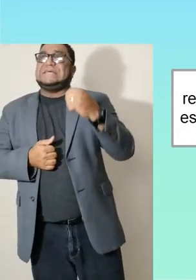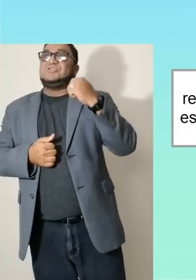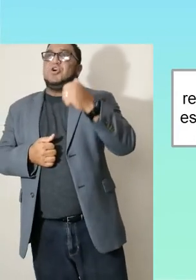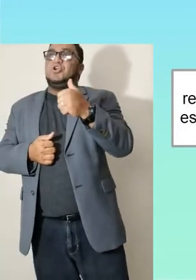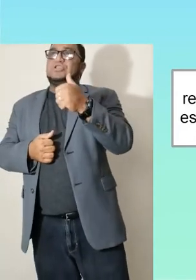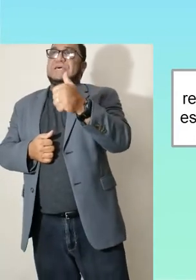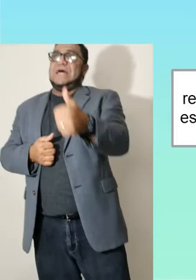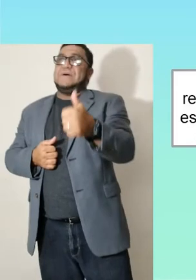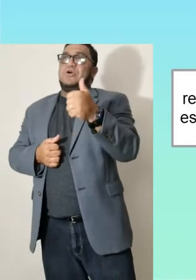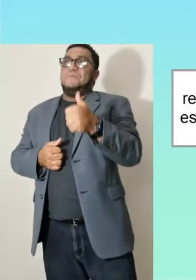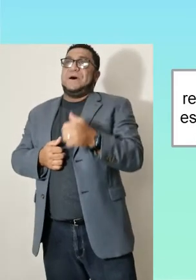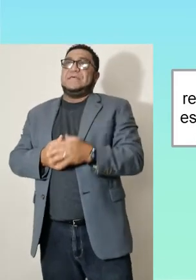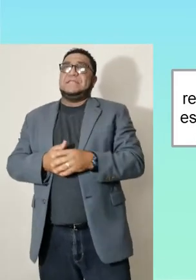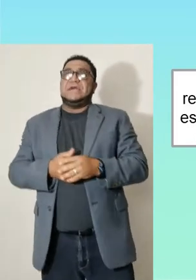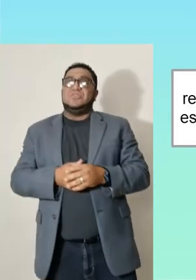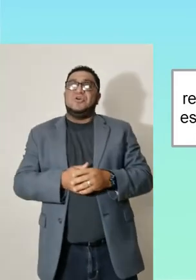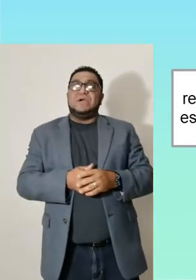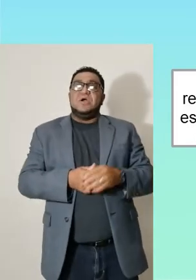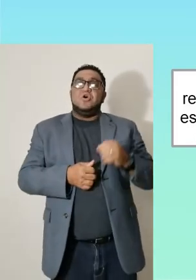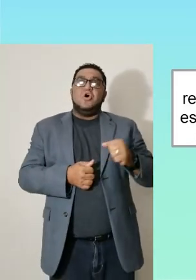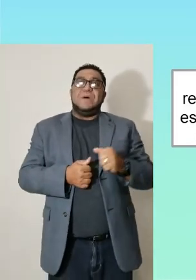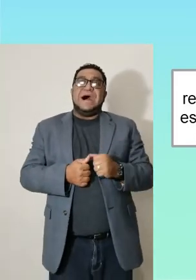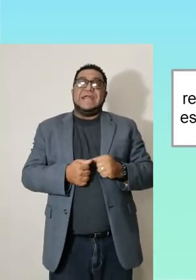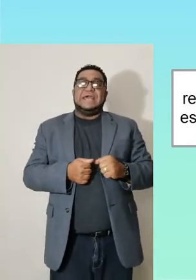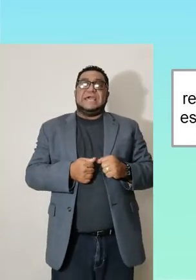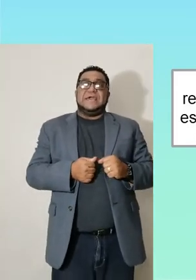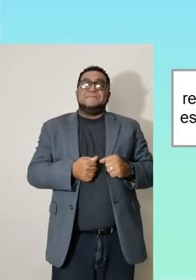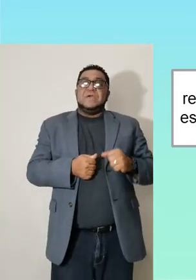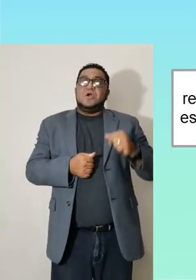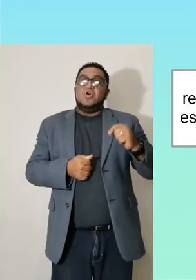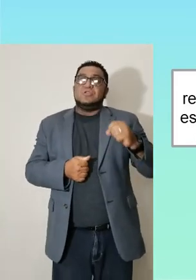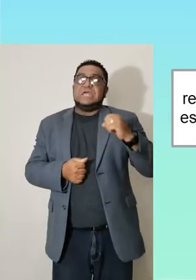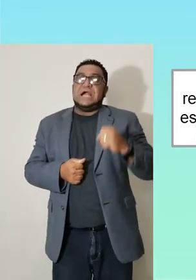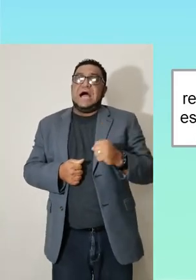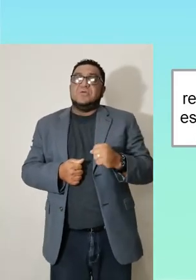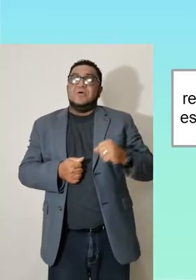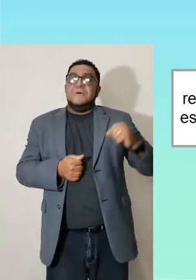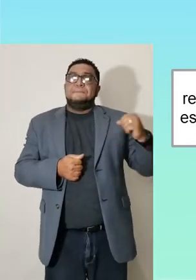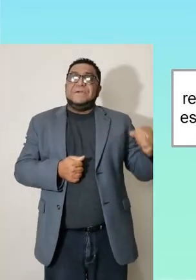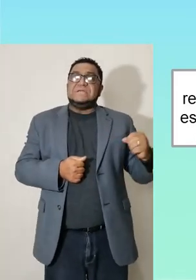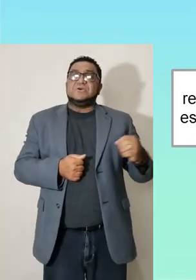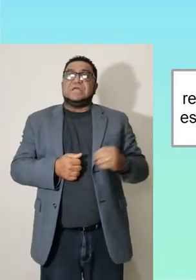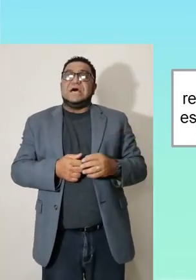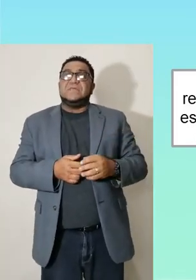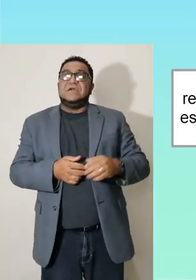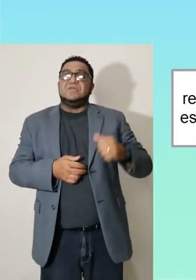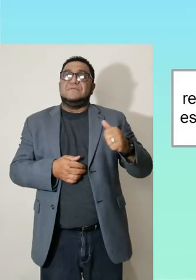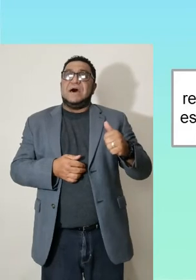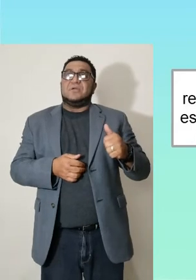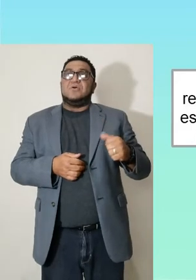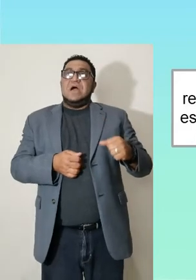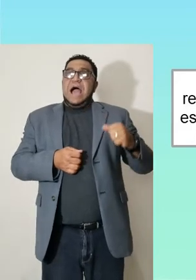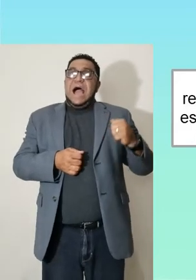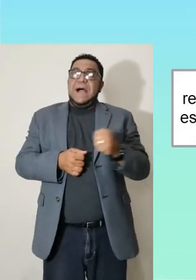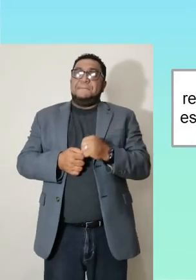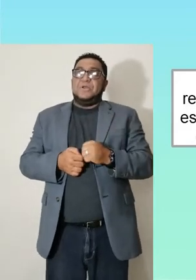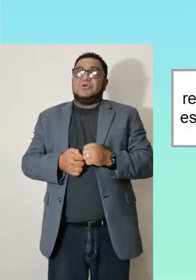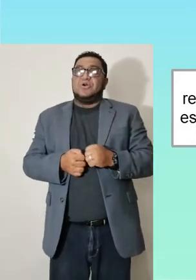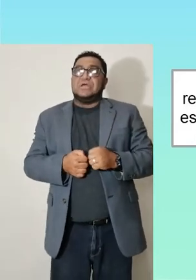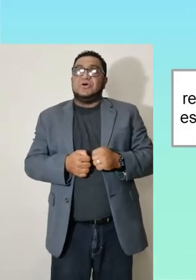esas solo se daban con paredes de adobe o bahareque con tejado piso de ladrillo de barro